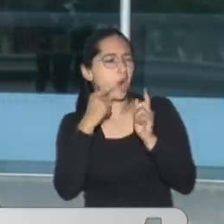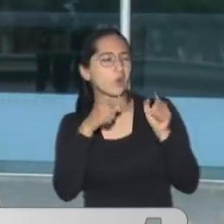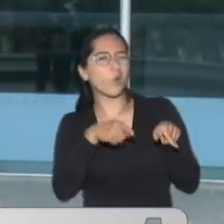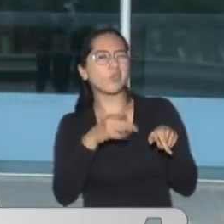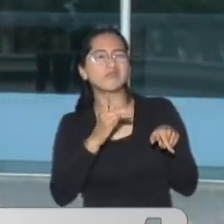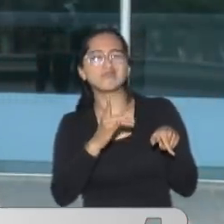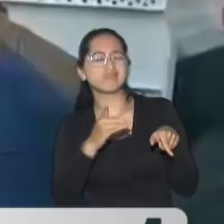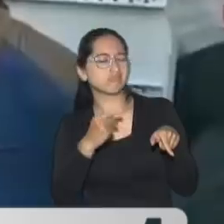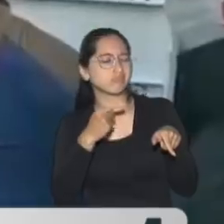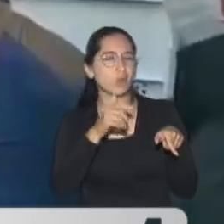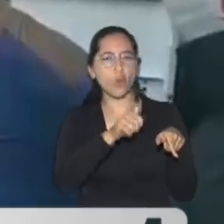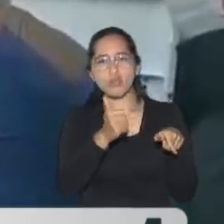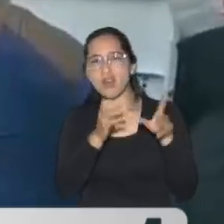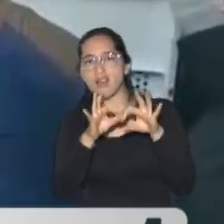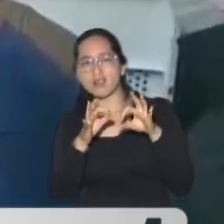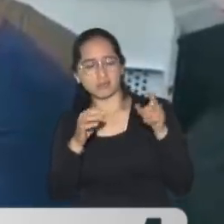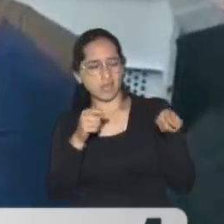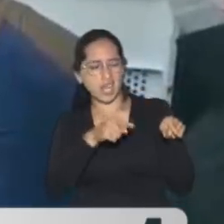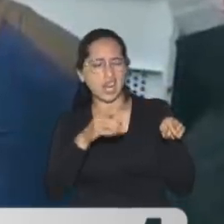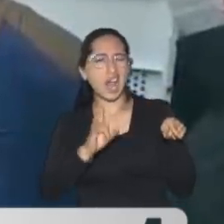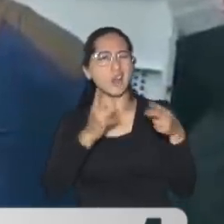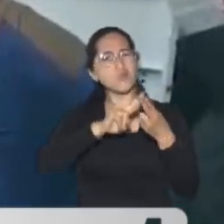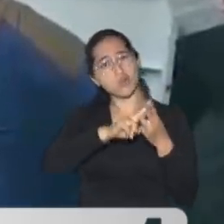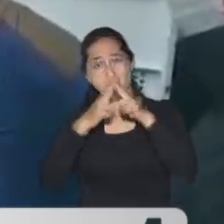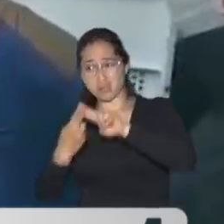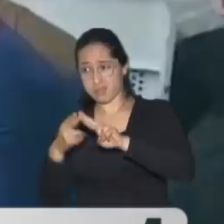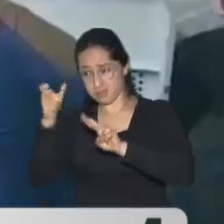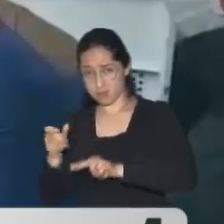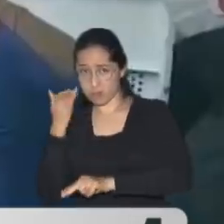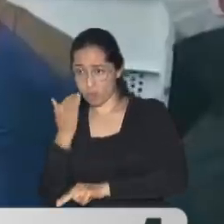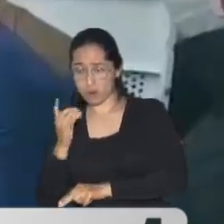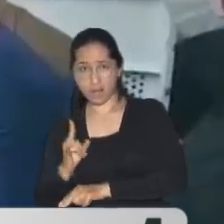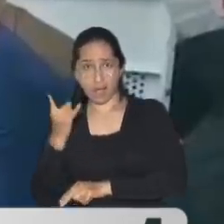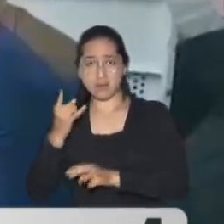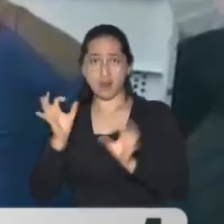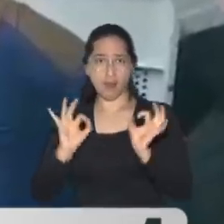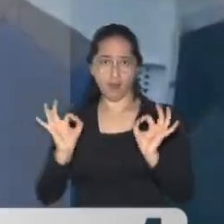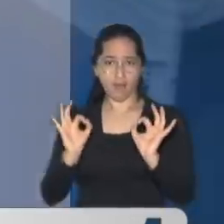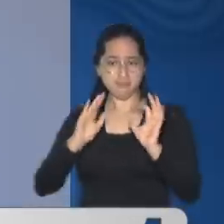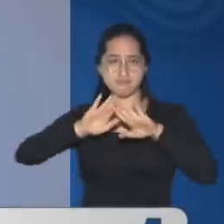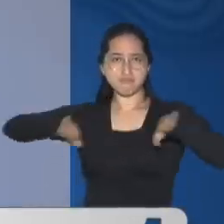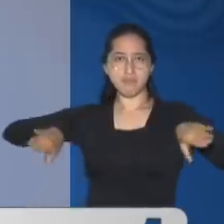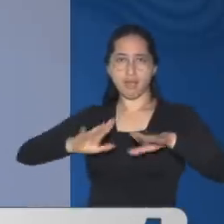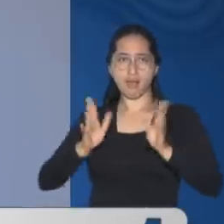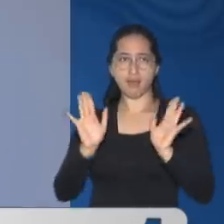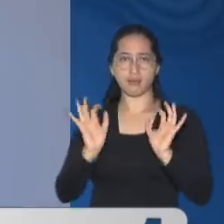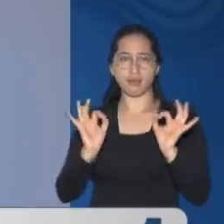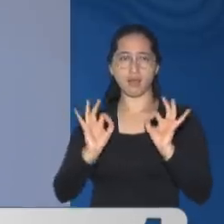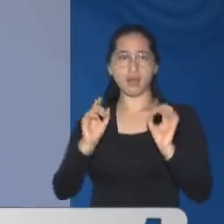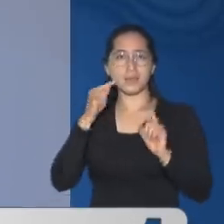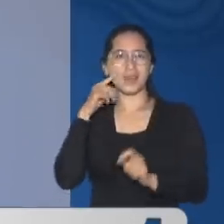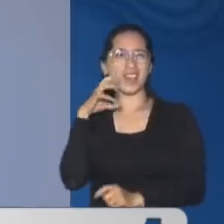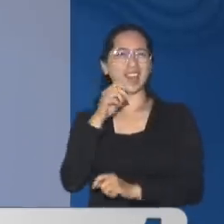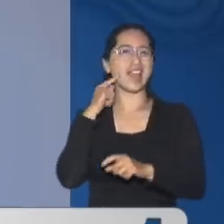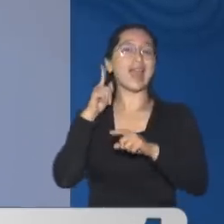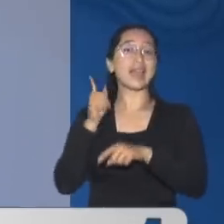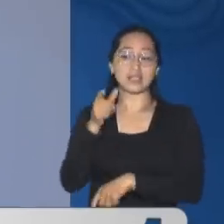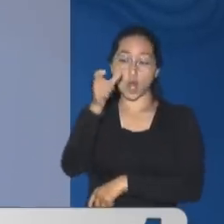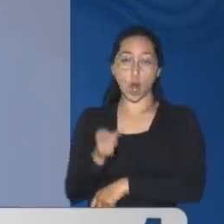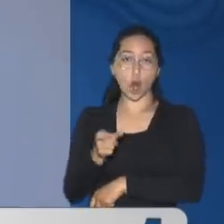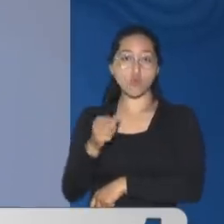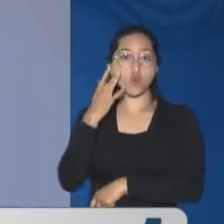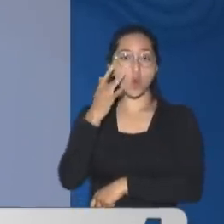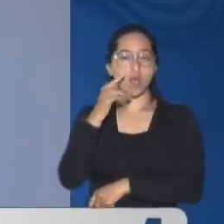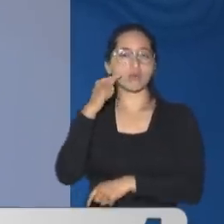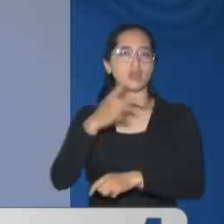la víctima. Este es el hombre capturado 2 meses después de su presunta responsabilidad de asesinar a María Cristina Bonilla